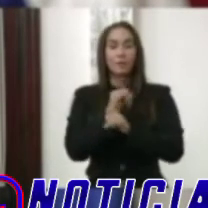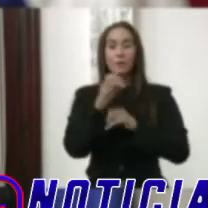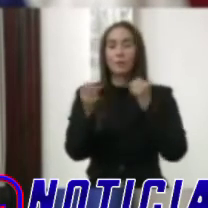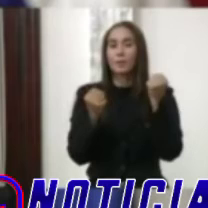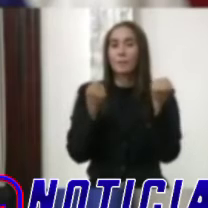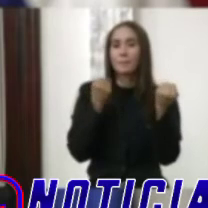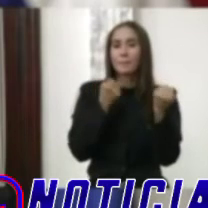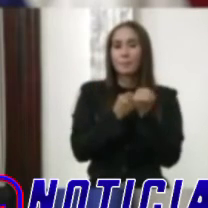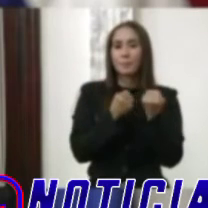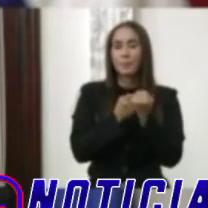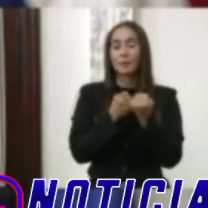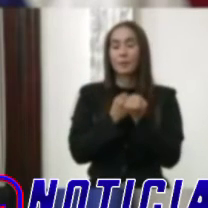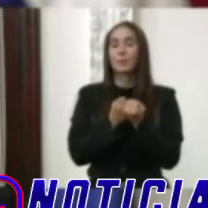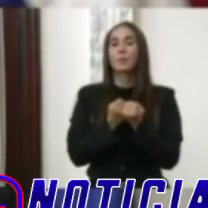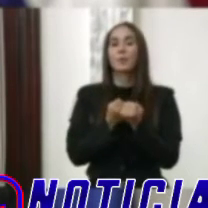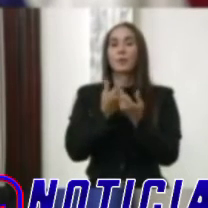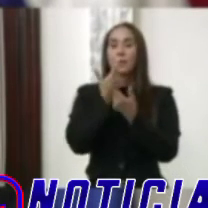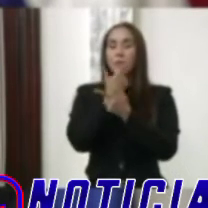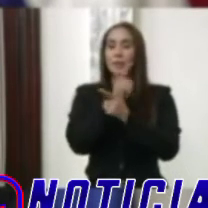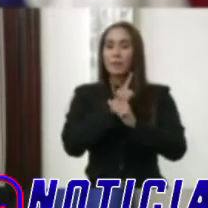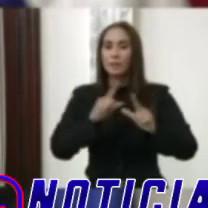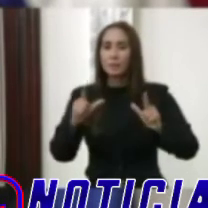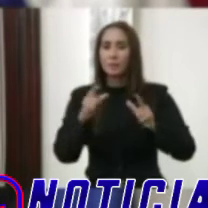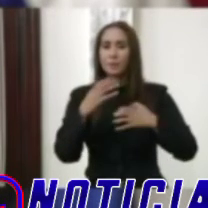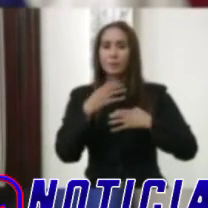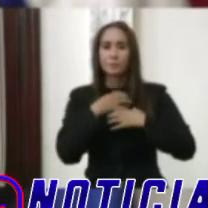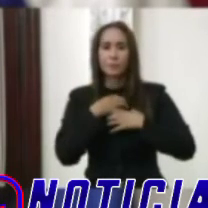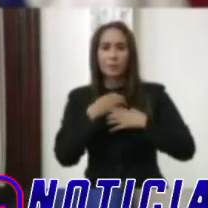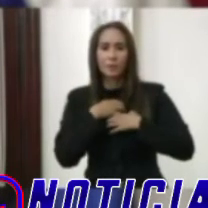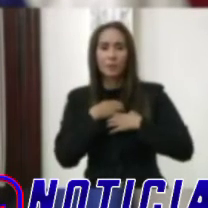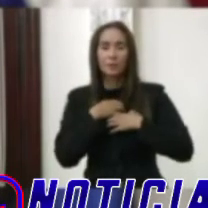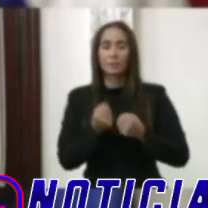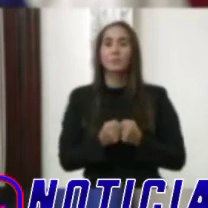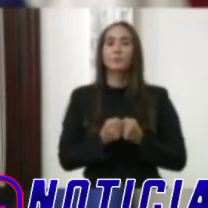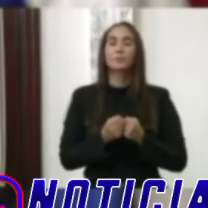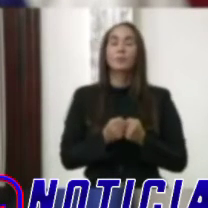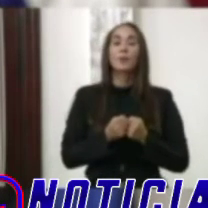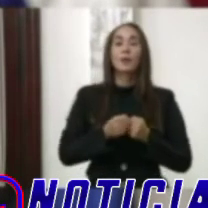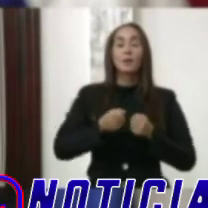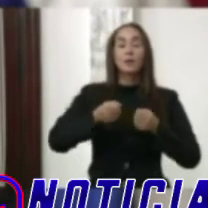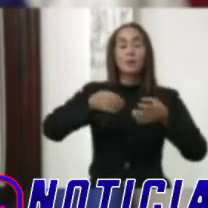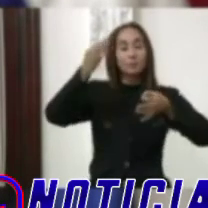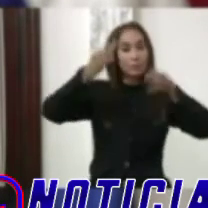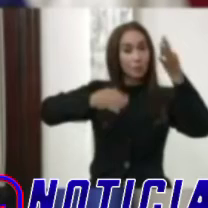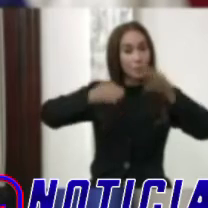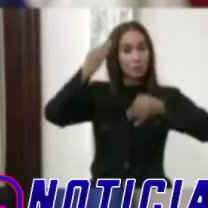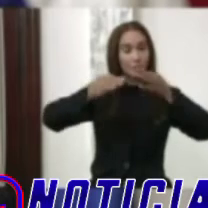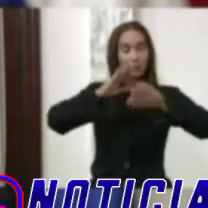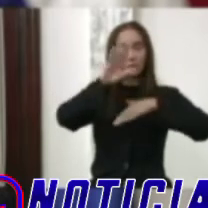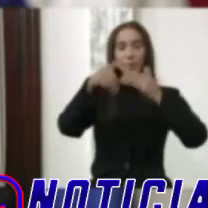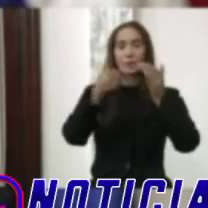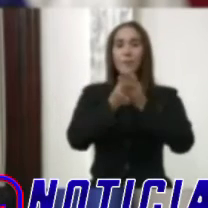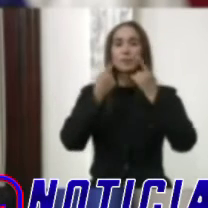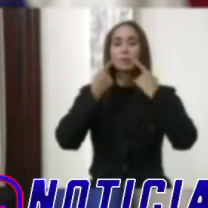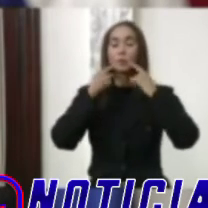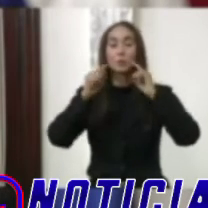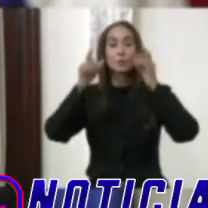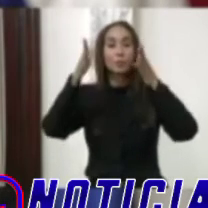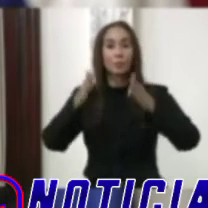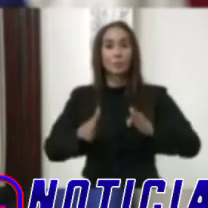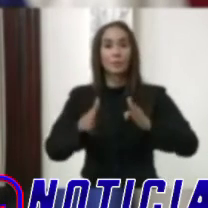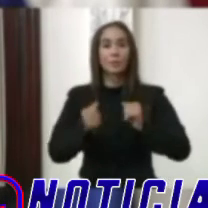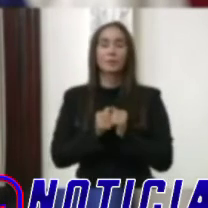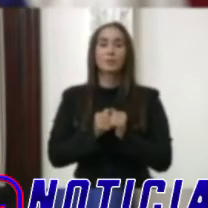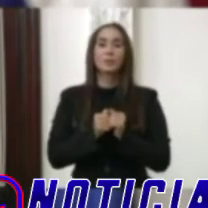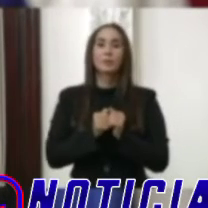libres en el reclamo de justicia para los autores y en la implantación de adecuadas medidas de